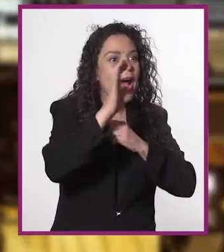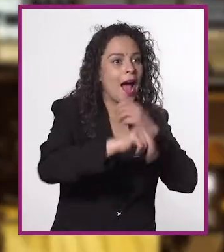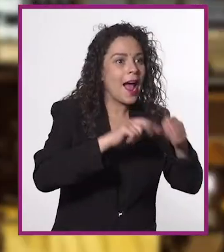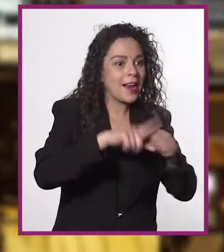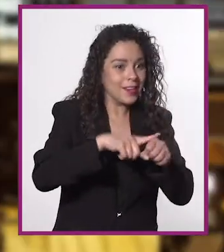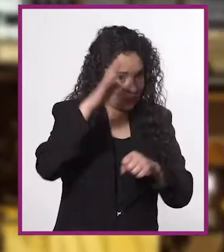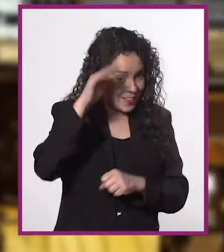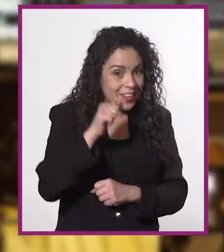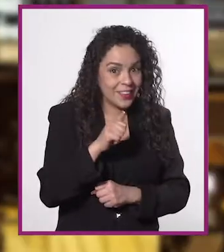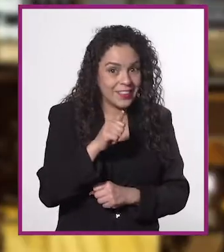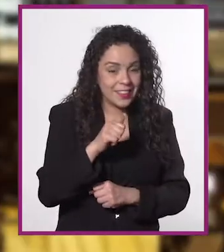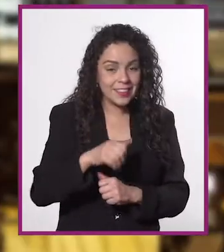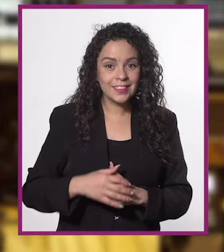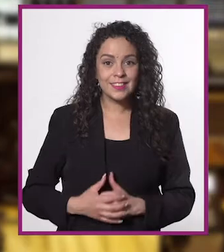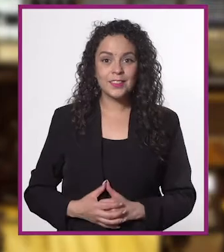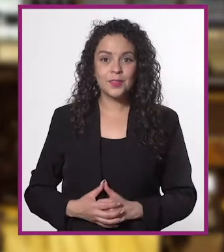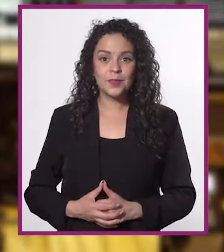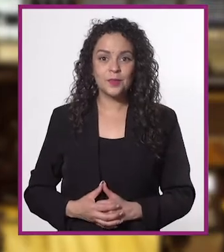Animales. ¿Te acuerdas?